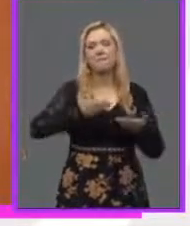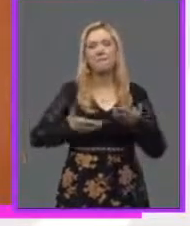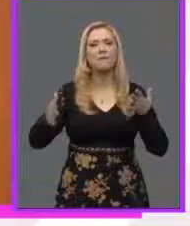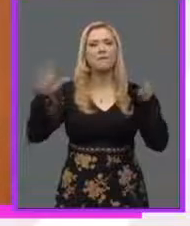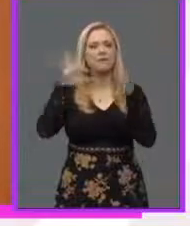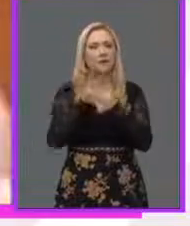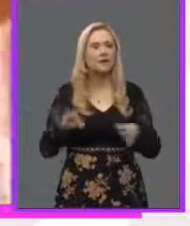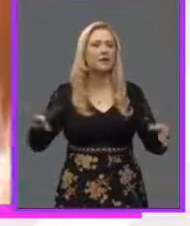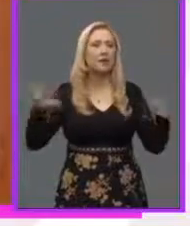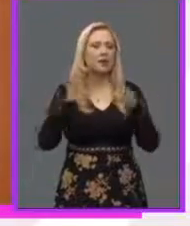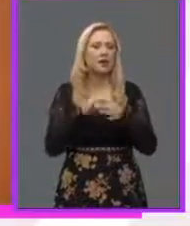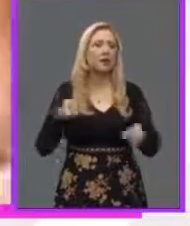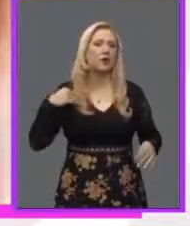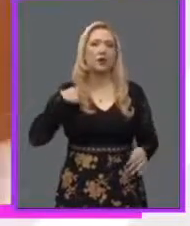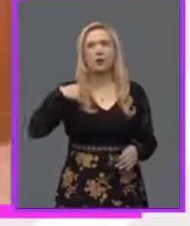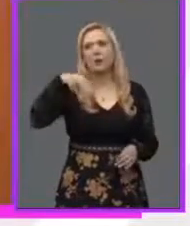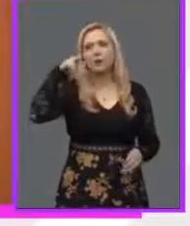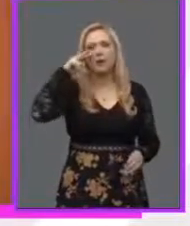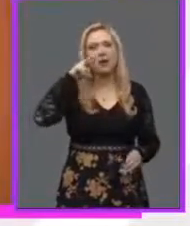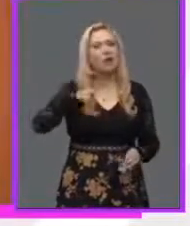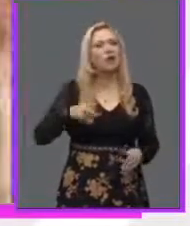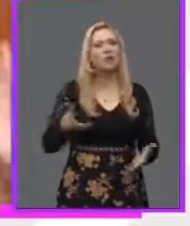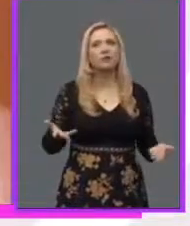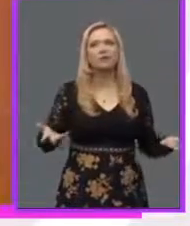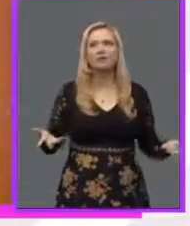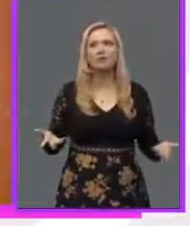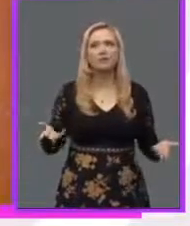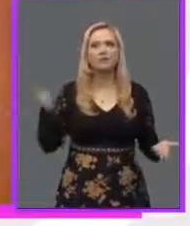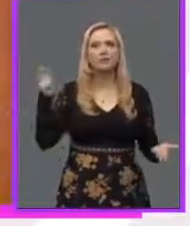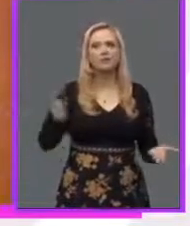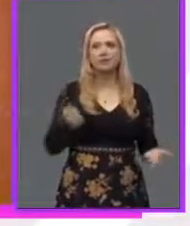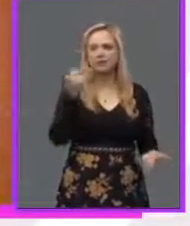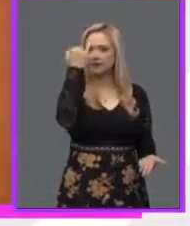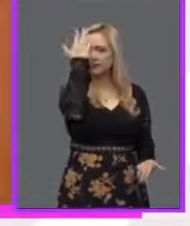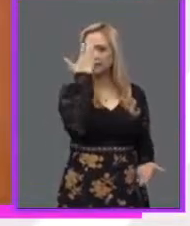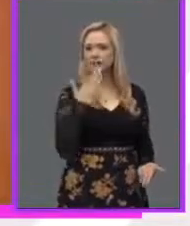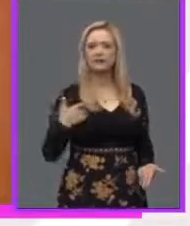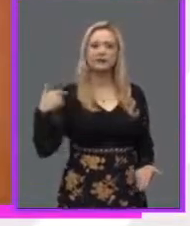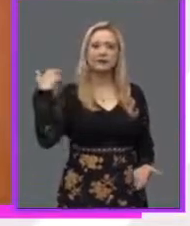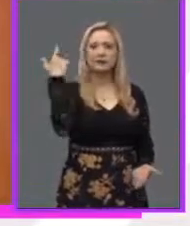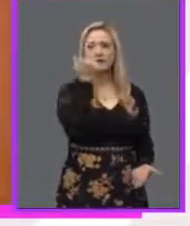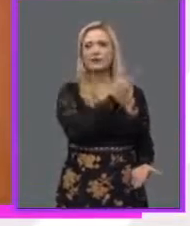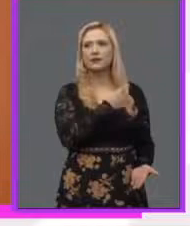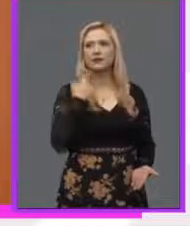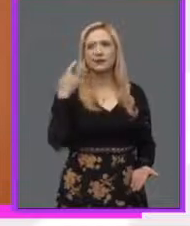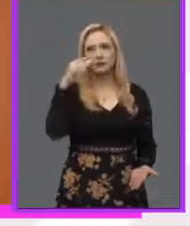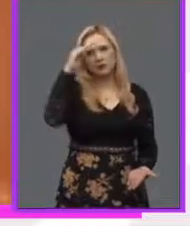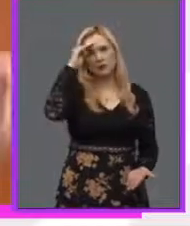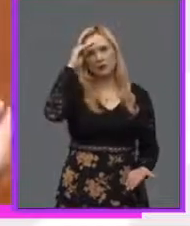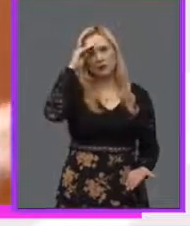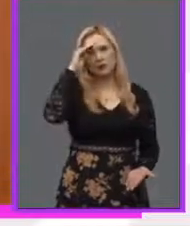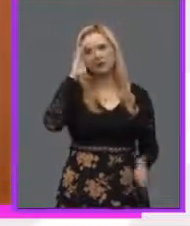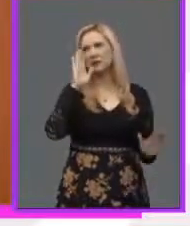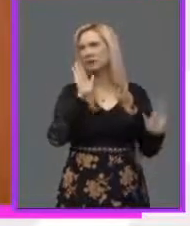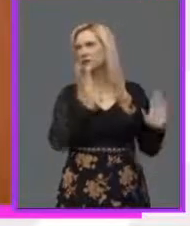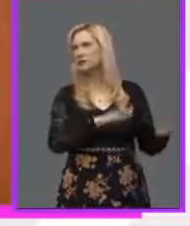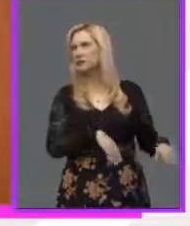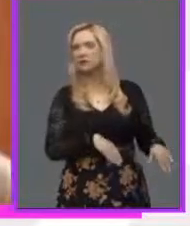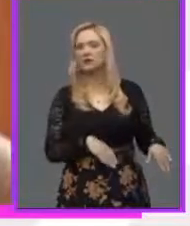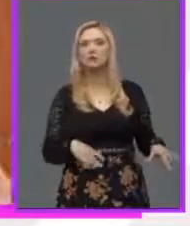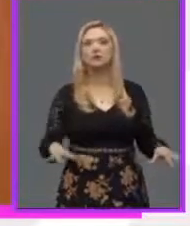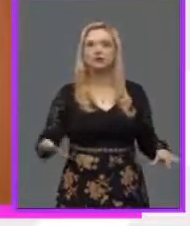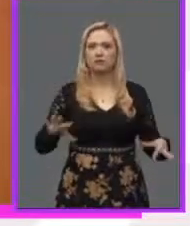que hemos estado platicando a mí me parece que nos coloca una imagen, pues que a lo mejor no habíamos visibilizado,